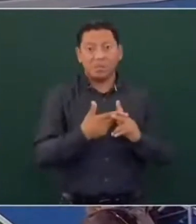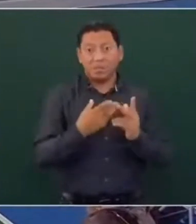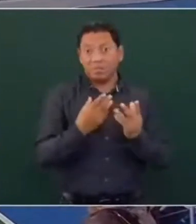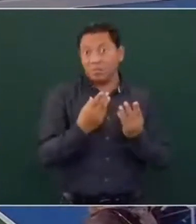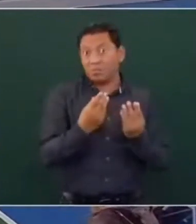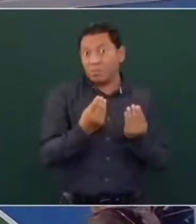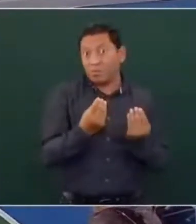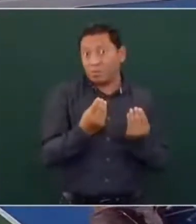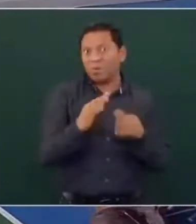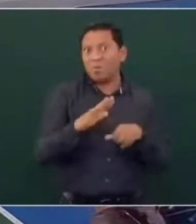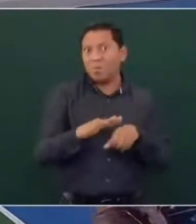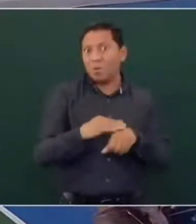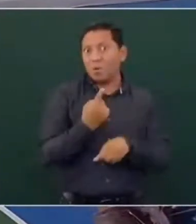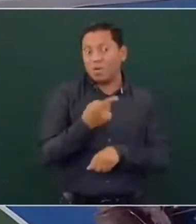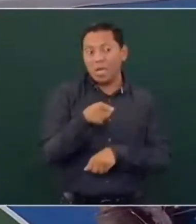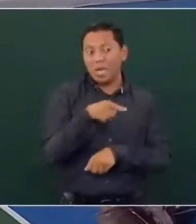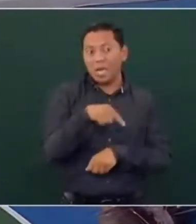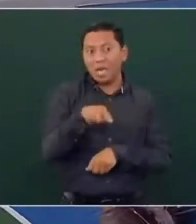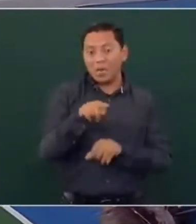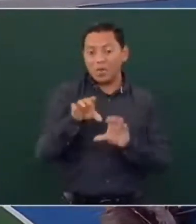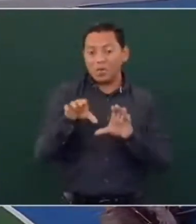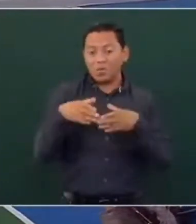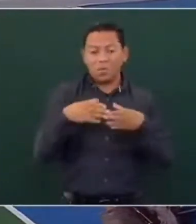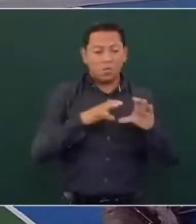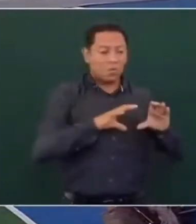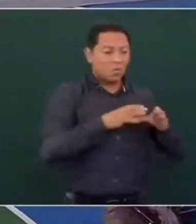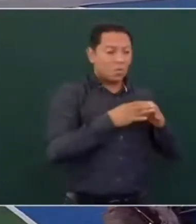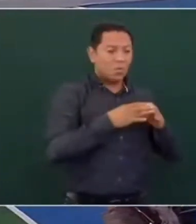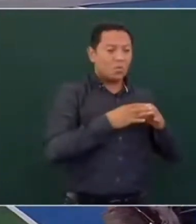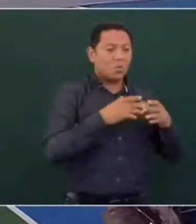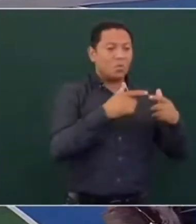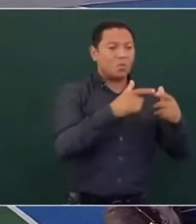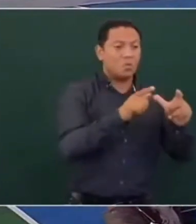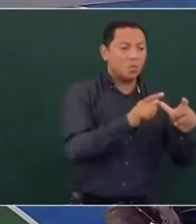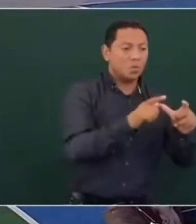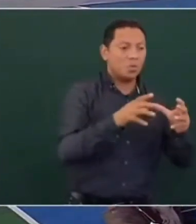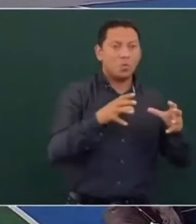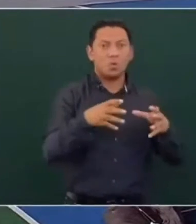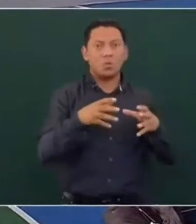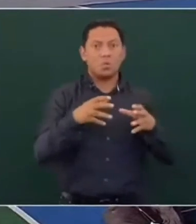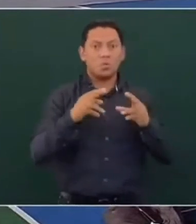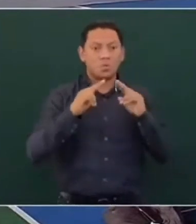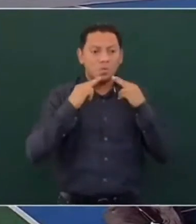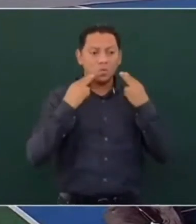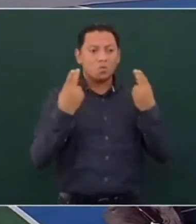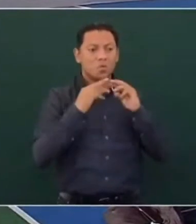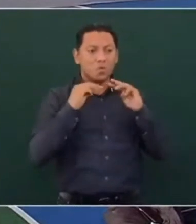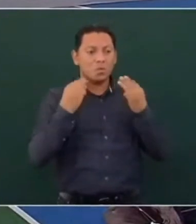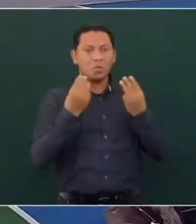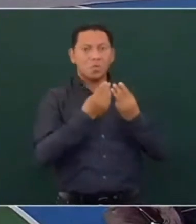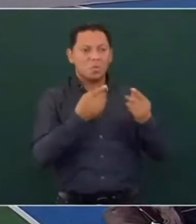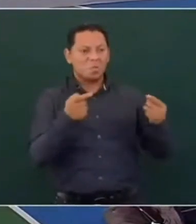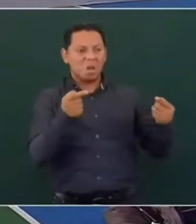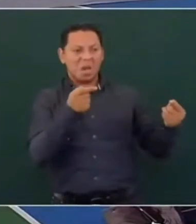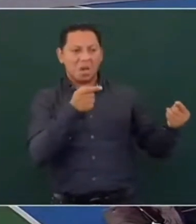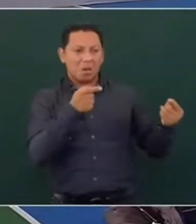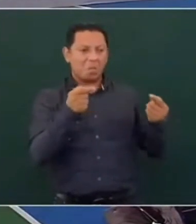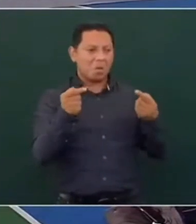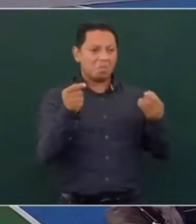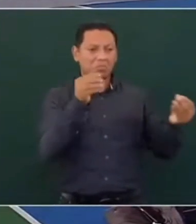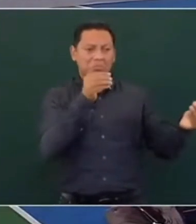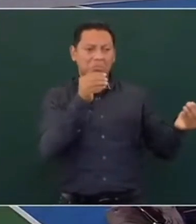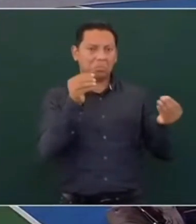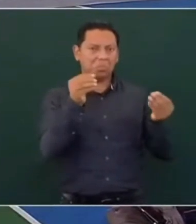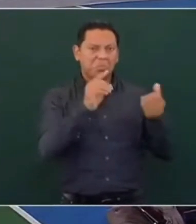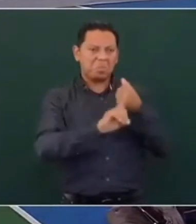se pelean las bandas, el mercado, y se enfrentan. Es lo que nos pasa,